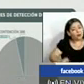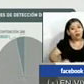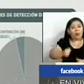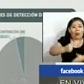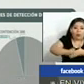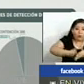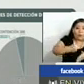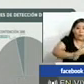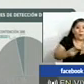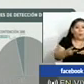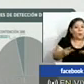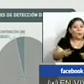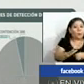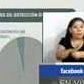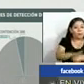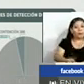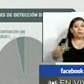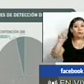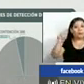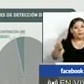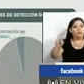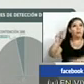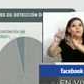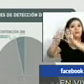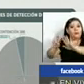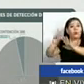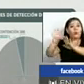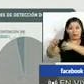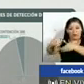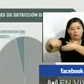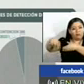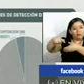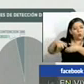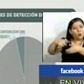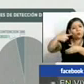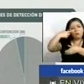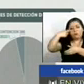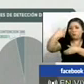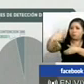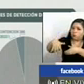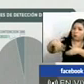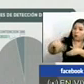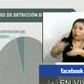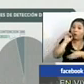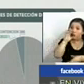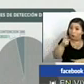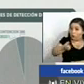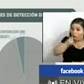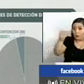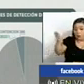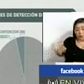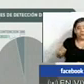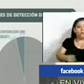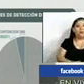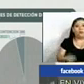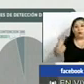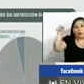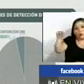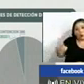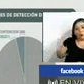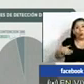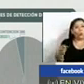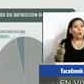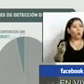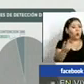el COVID-19. Son 174 personas las que se encuentran en un estado crítico según este dato. En condición grave